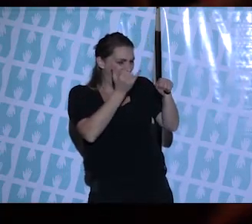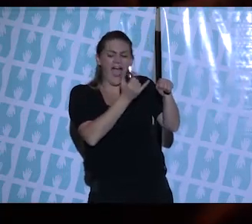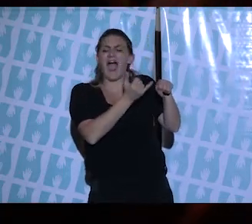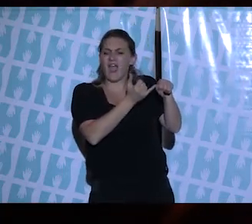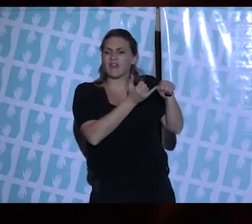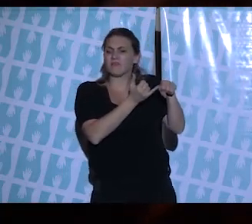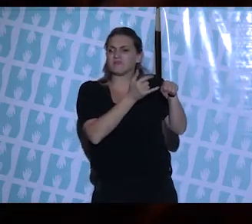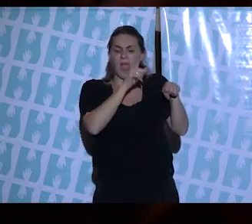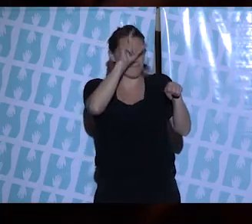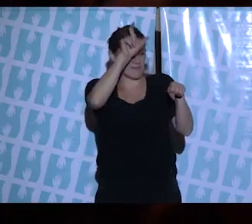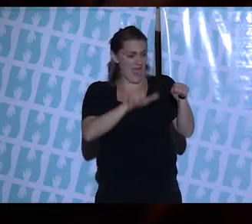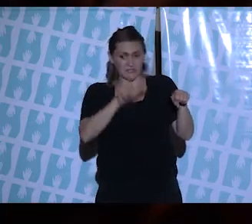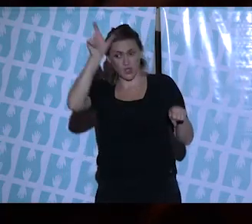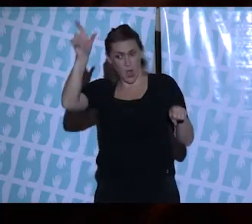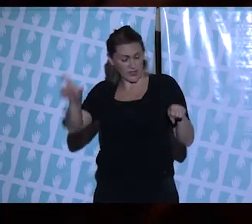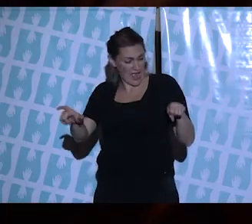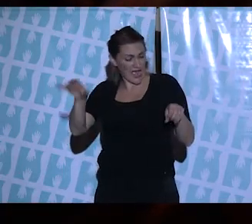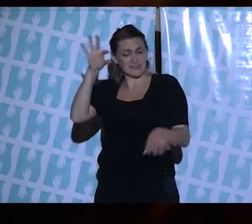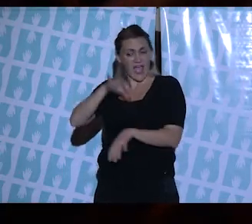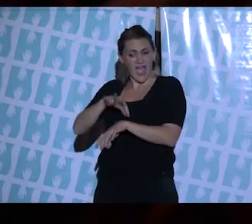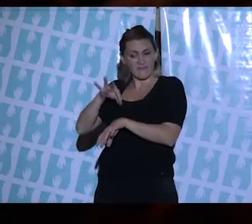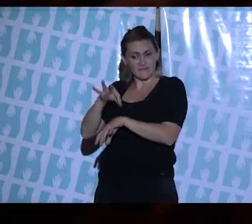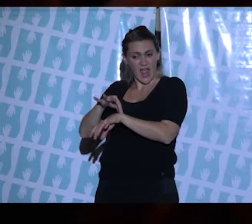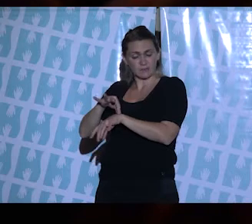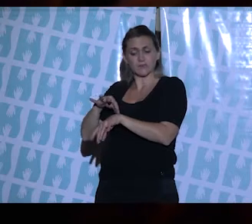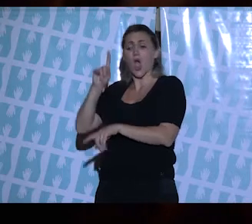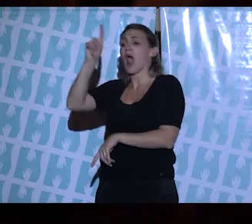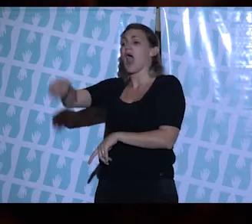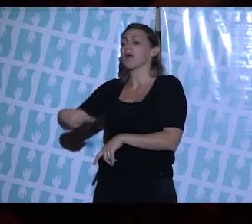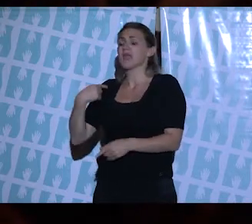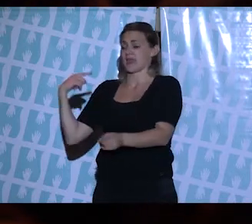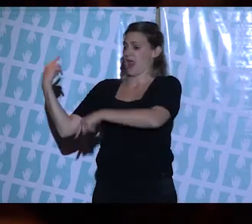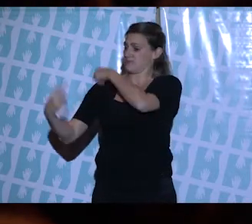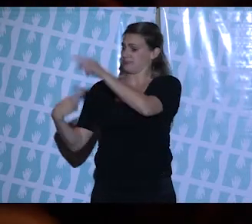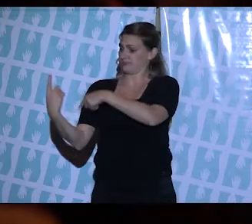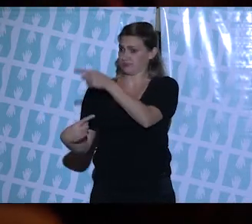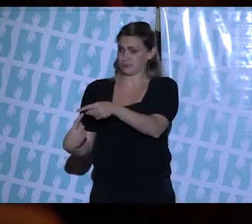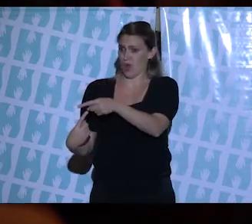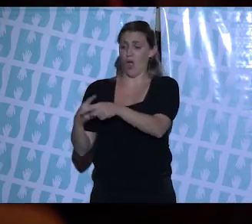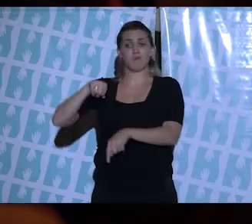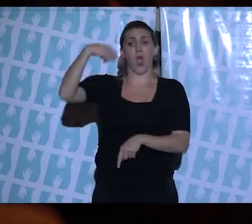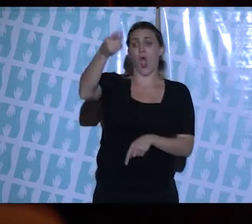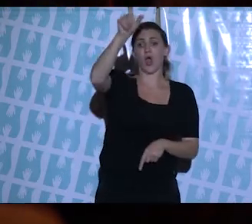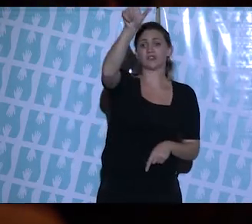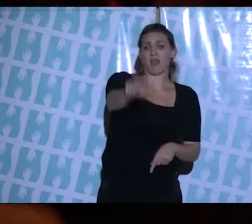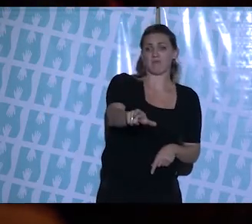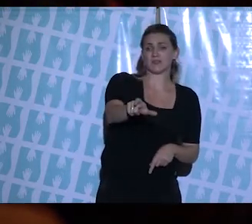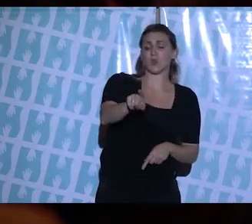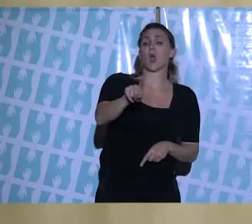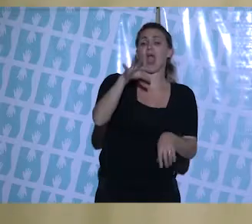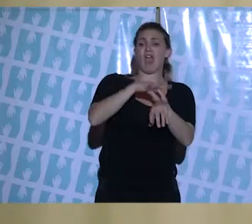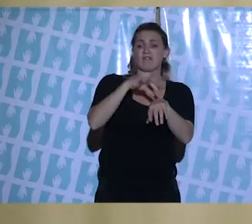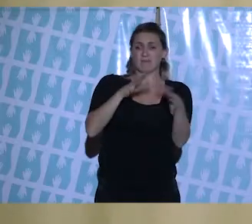enfermos que desarrollan la enfermedad por una causa hereditaria, como en aquellos que no la desarrollan por causa